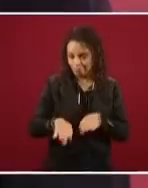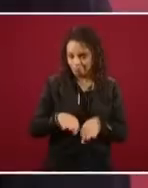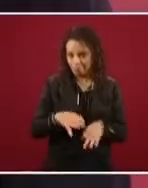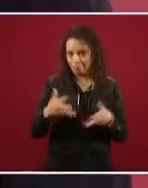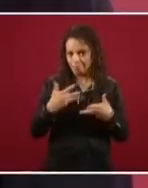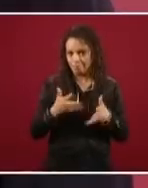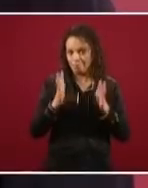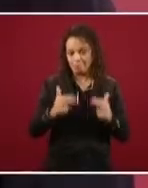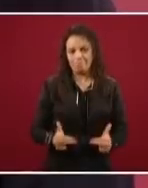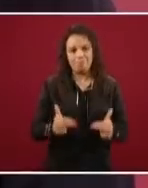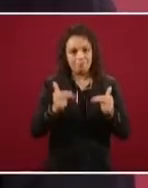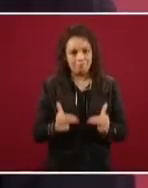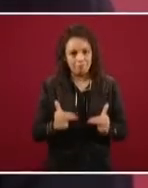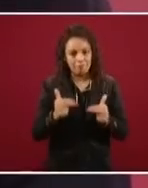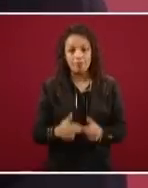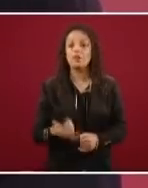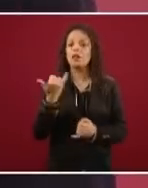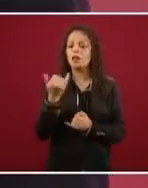empresas